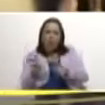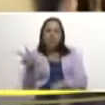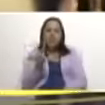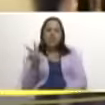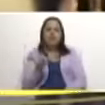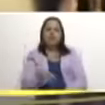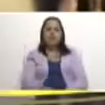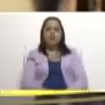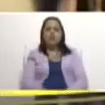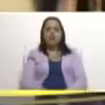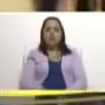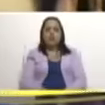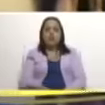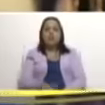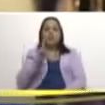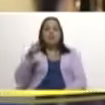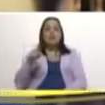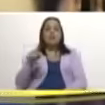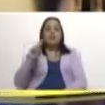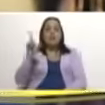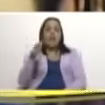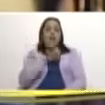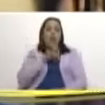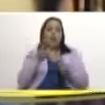de la Gran Colombia